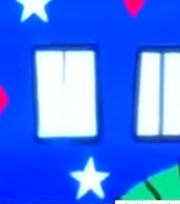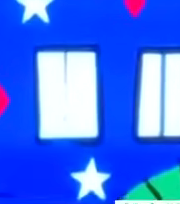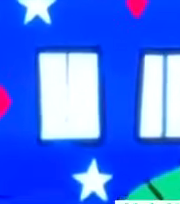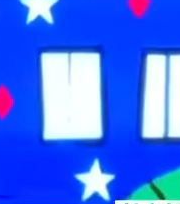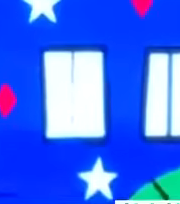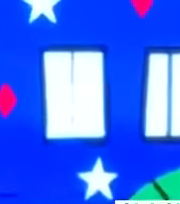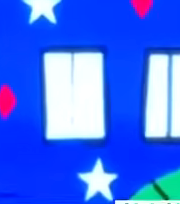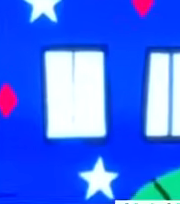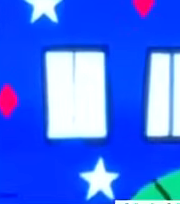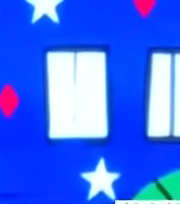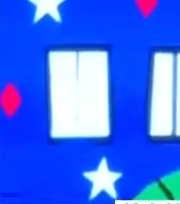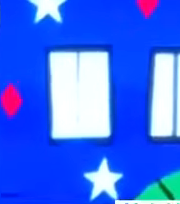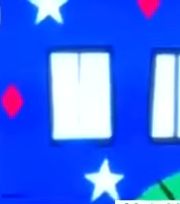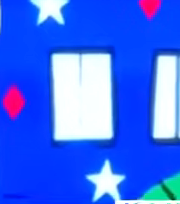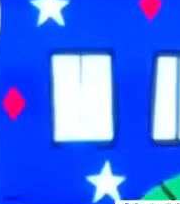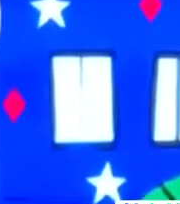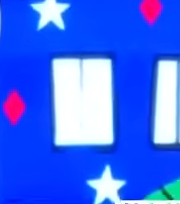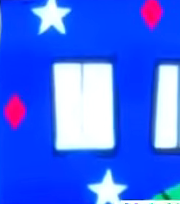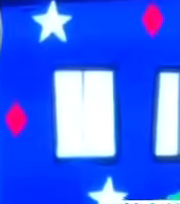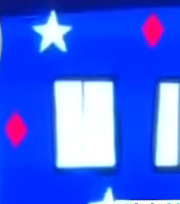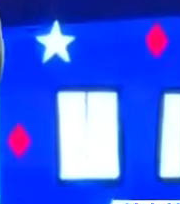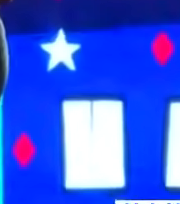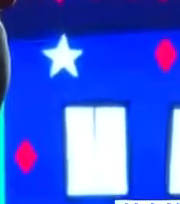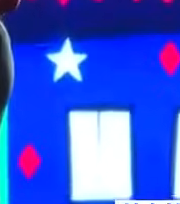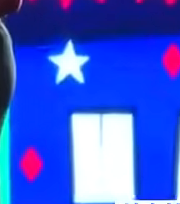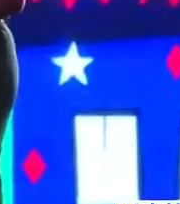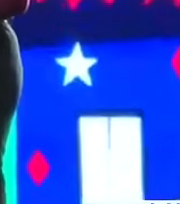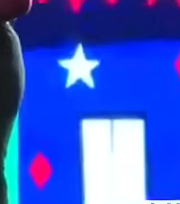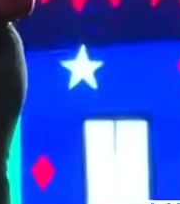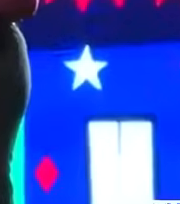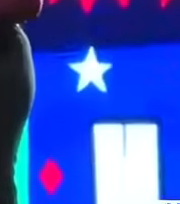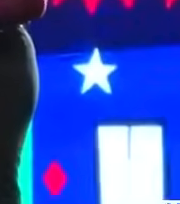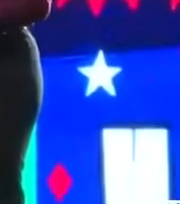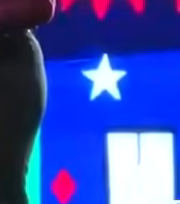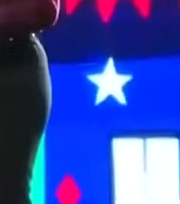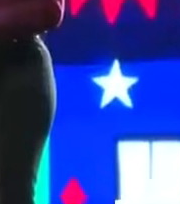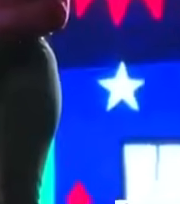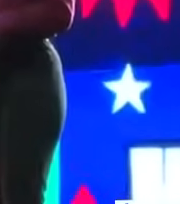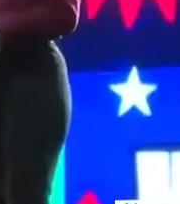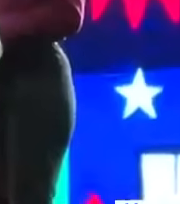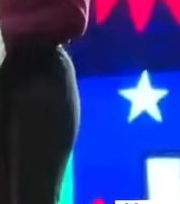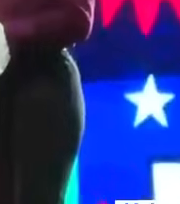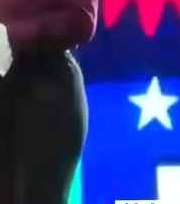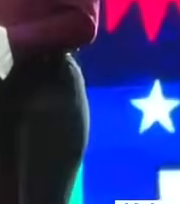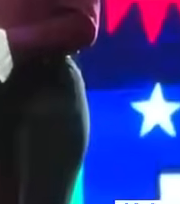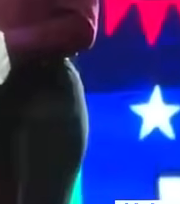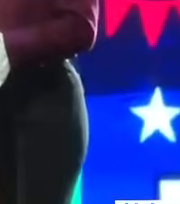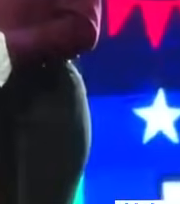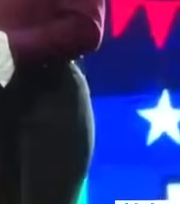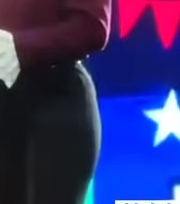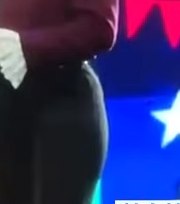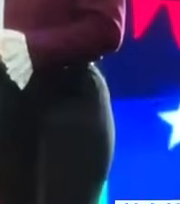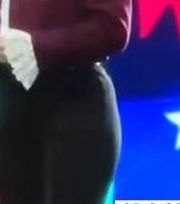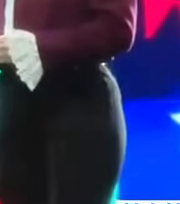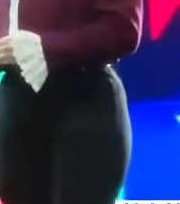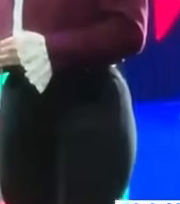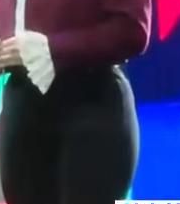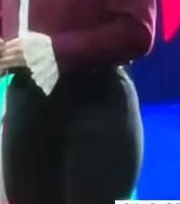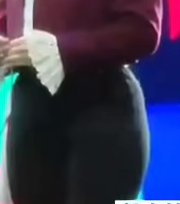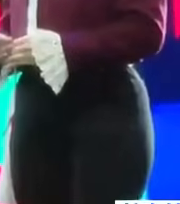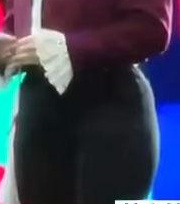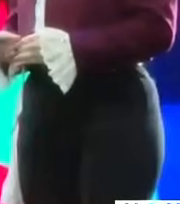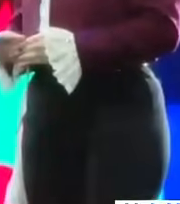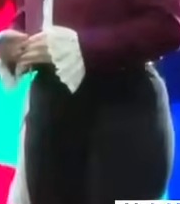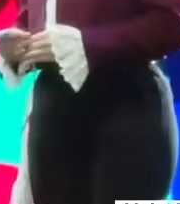da inicio oficial la inauguración de estas fondas de fiestas patrias. Lo dijo, desgraciadamente no los voy a poder acompañar. Va a